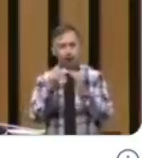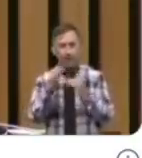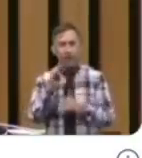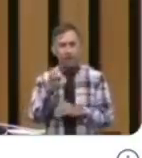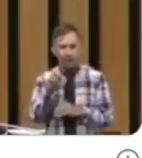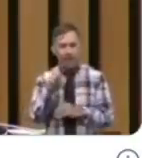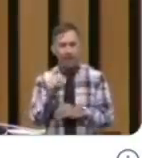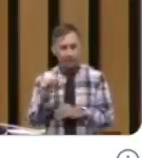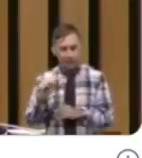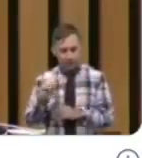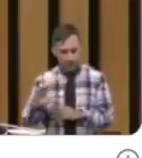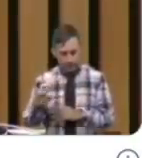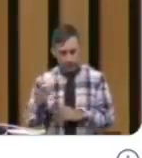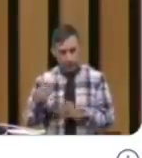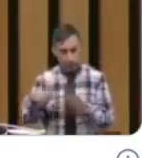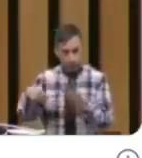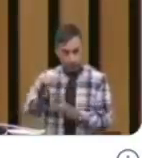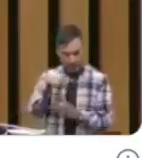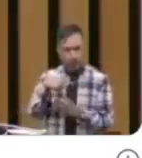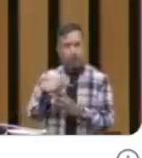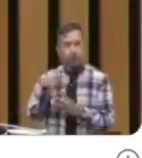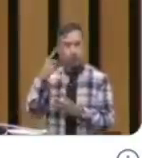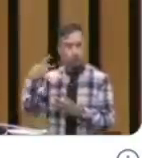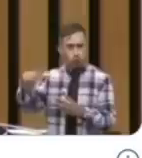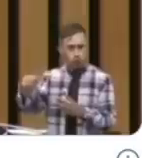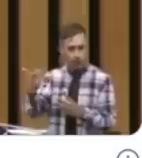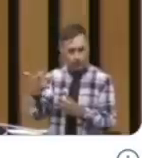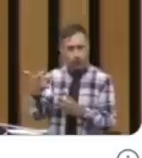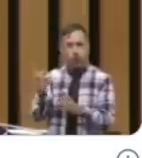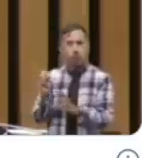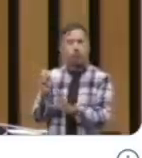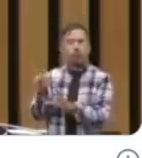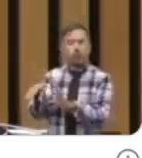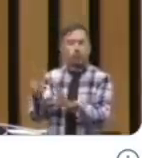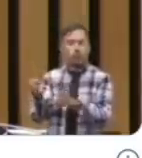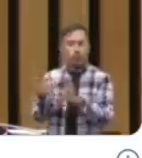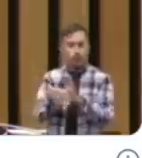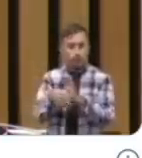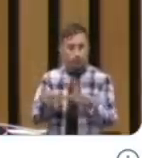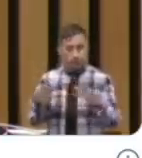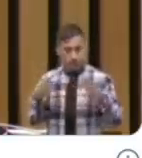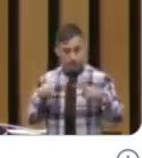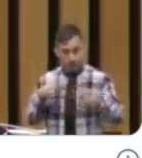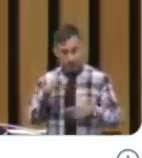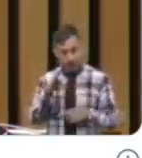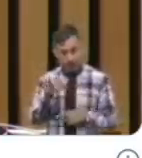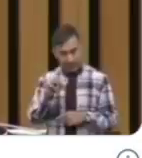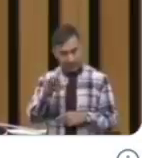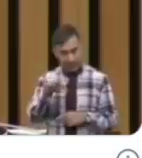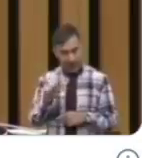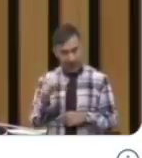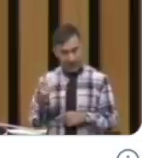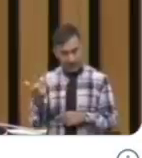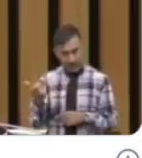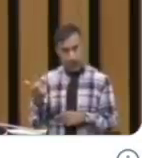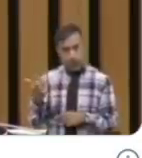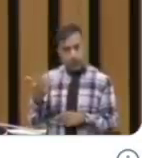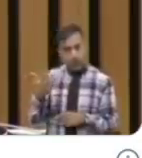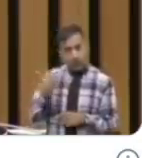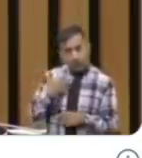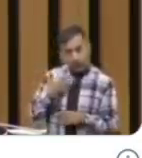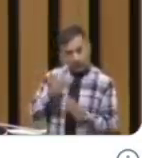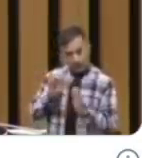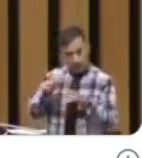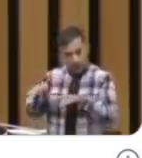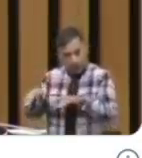origen del dinero de las aportaciones sin que las personas físicas que recibieron los recursos tuvieran relación económica alguna